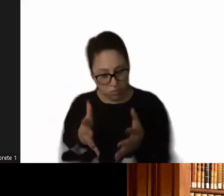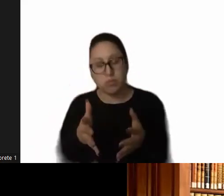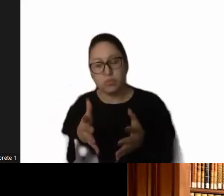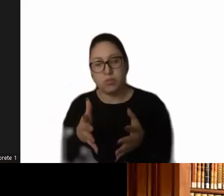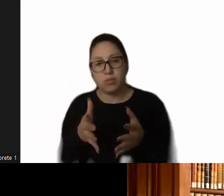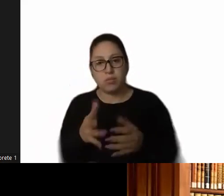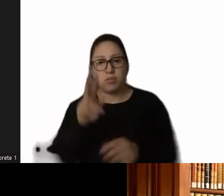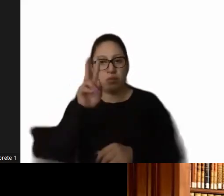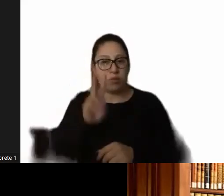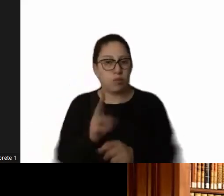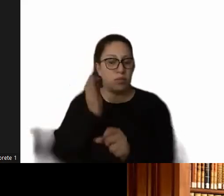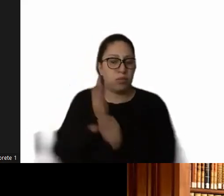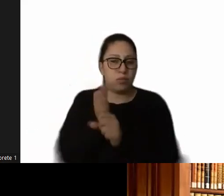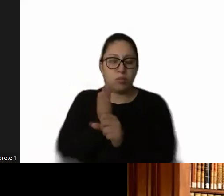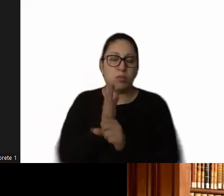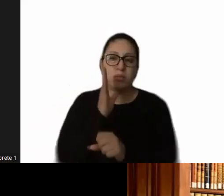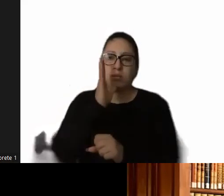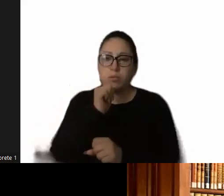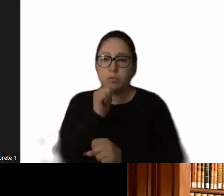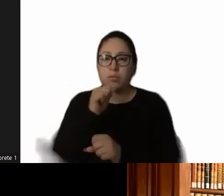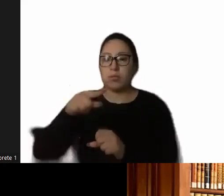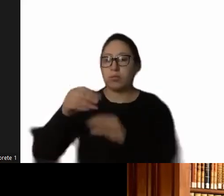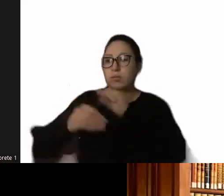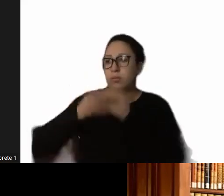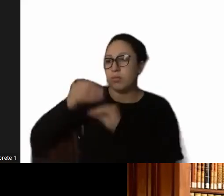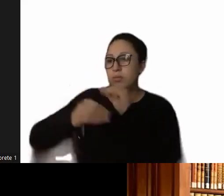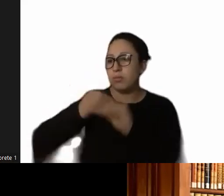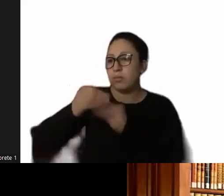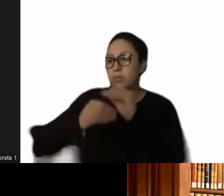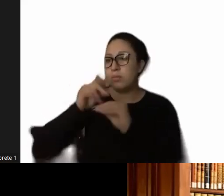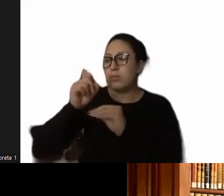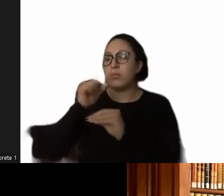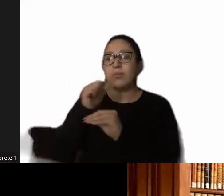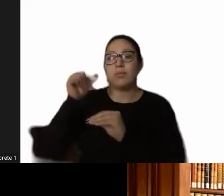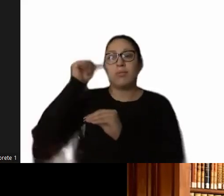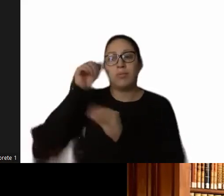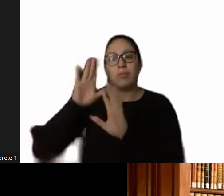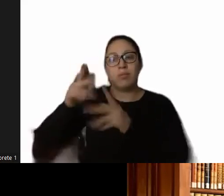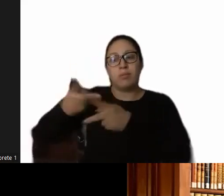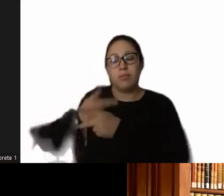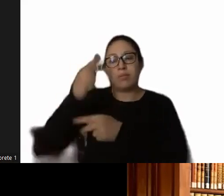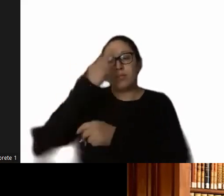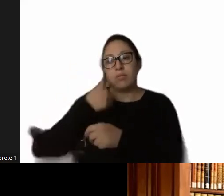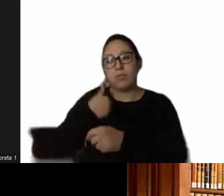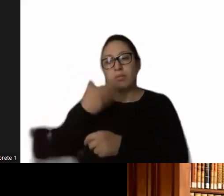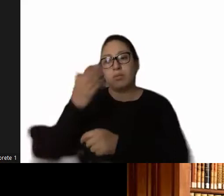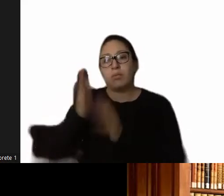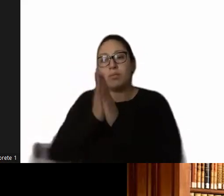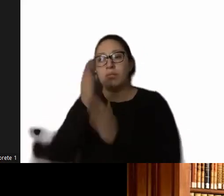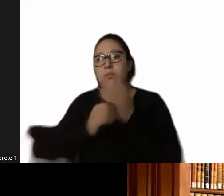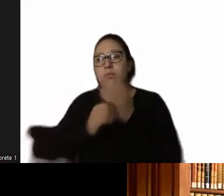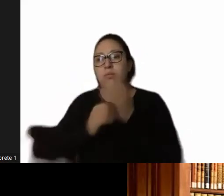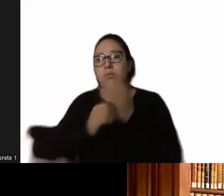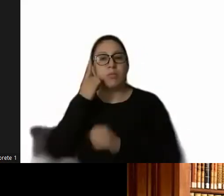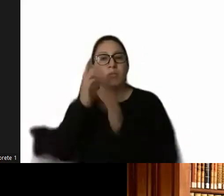por qué estar aquí queriendo hacer lo que tuvimos que haber revisado desde antes. Yo los invito, diputados, a que puedan